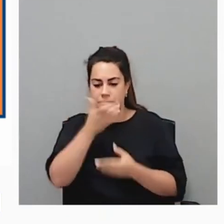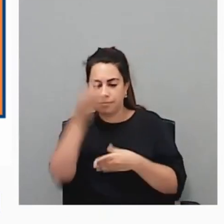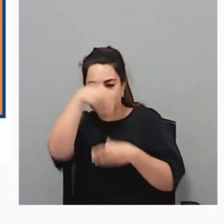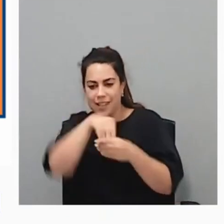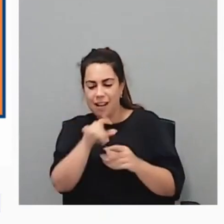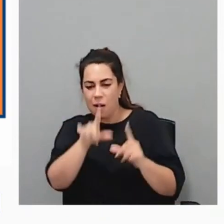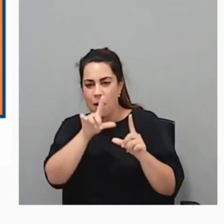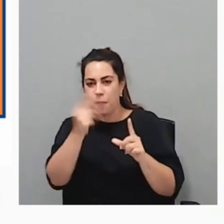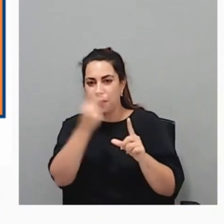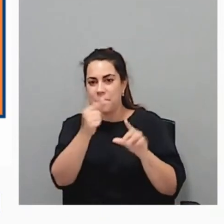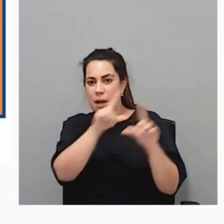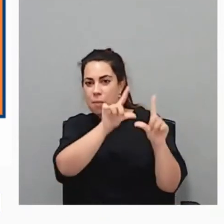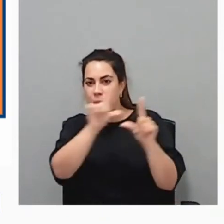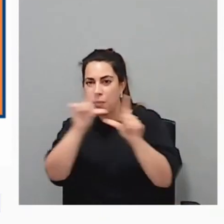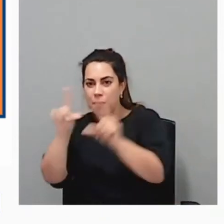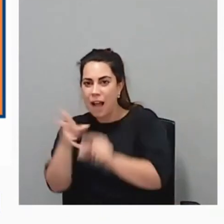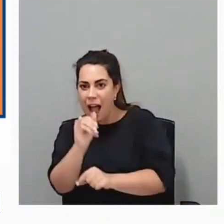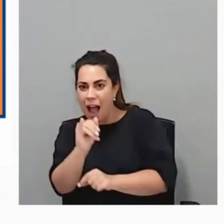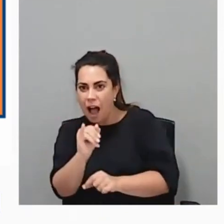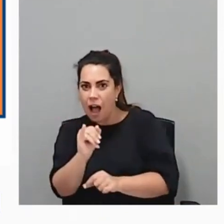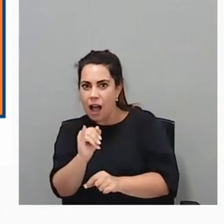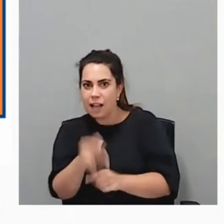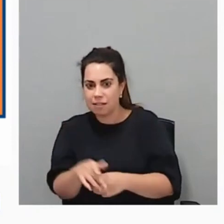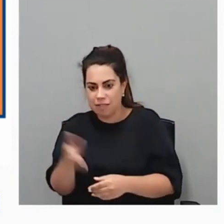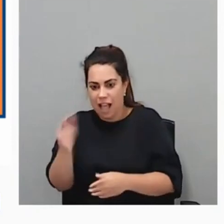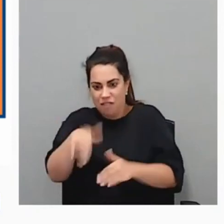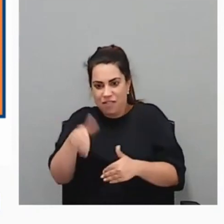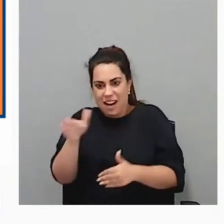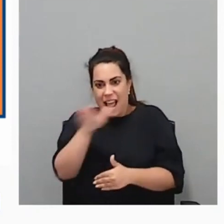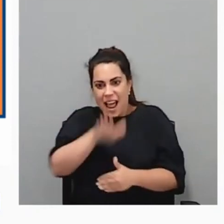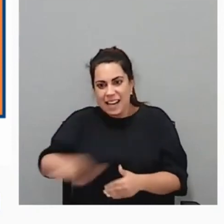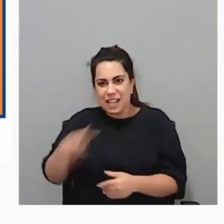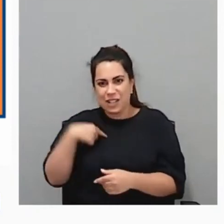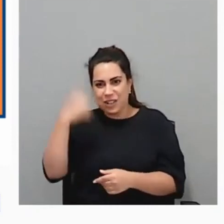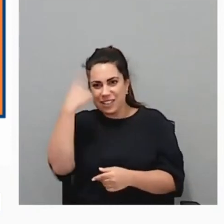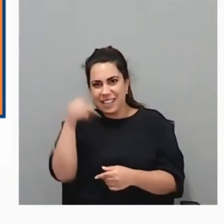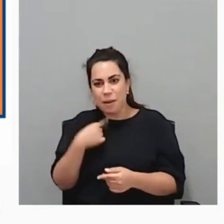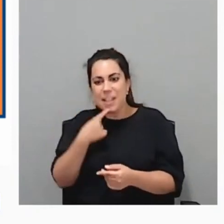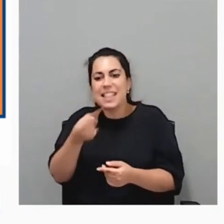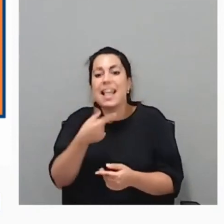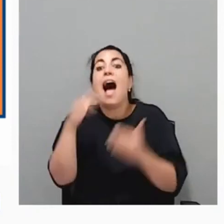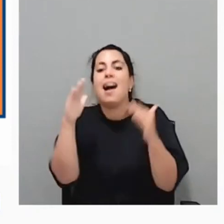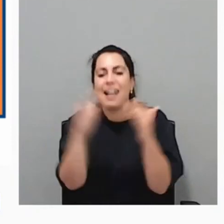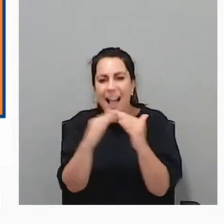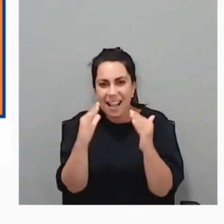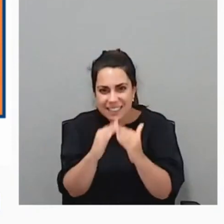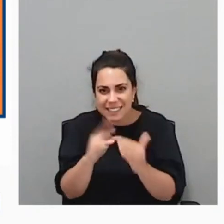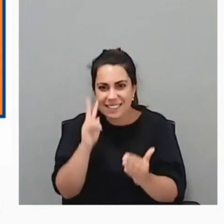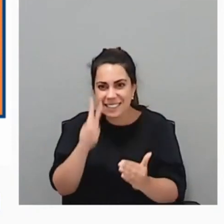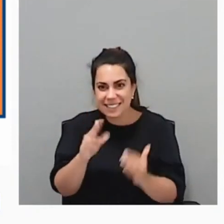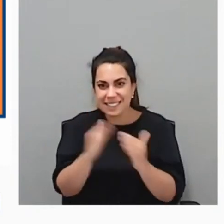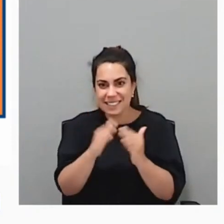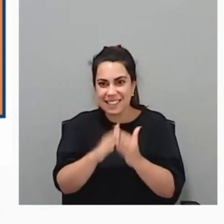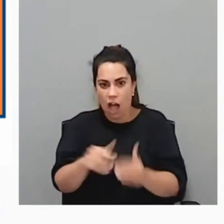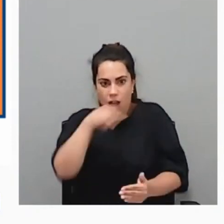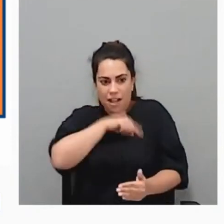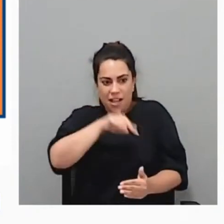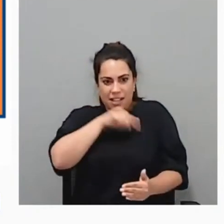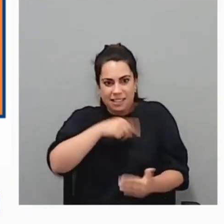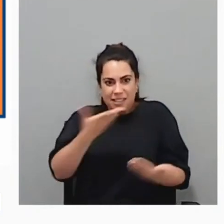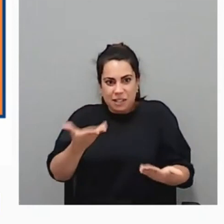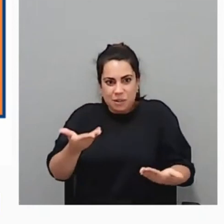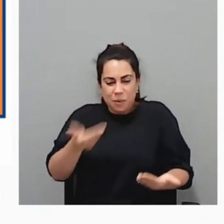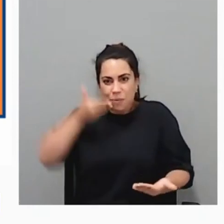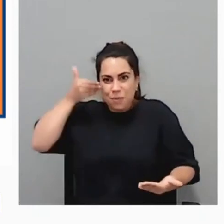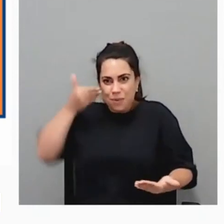cuenta visualmente la historia, los niños saben lo que pone ahí. Dicen, ¿qué pone aquí? ¡Casa! Y se sienten súper empoderados para esa